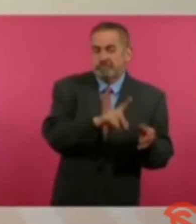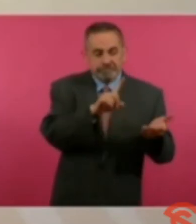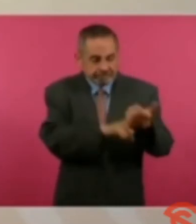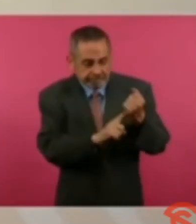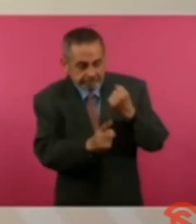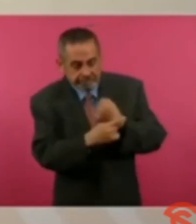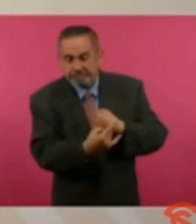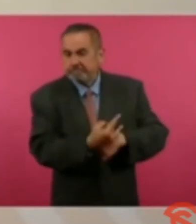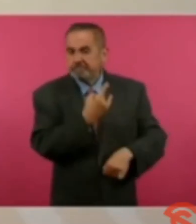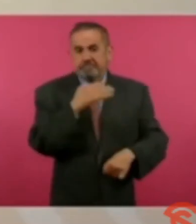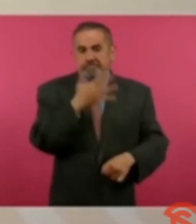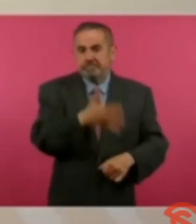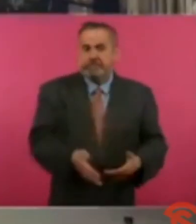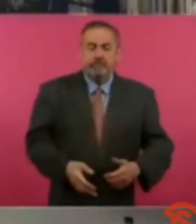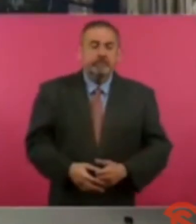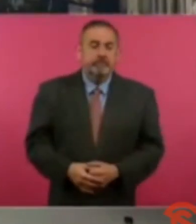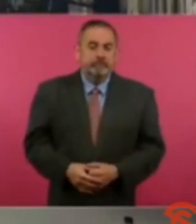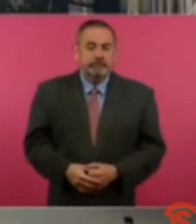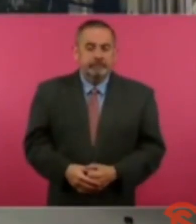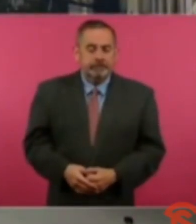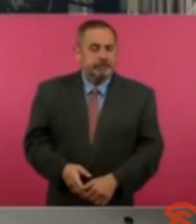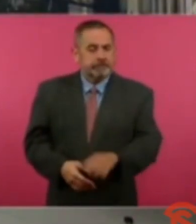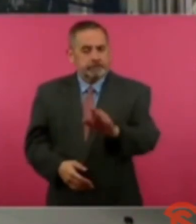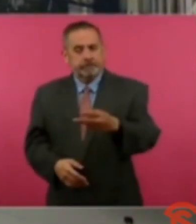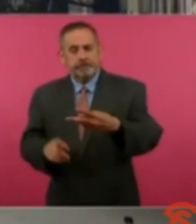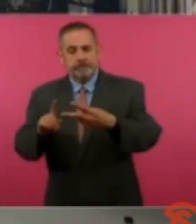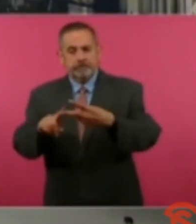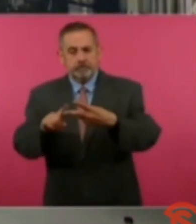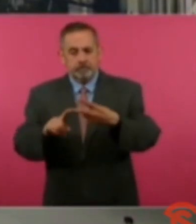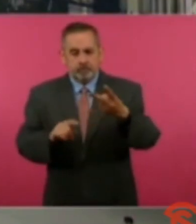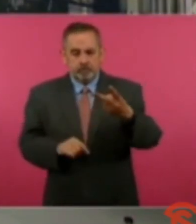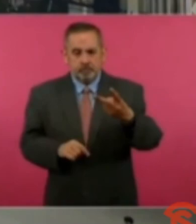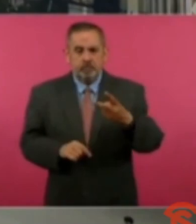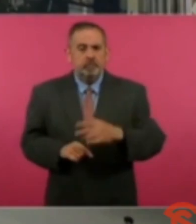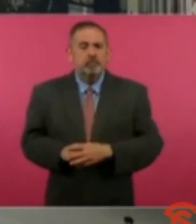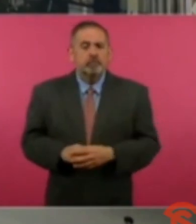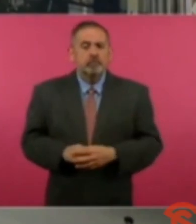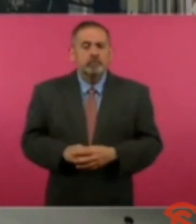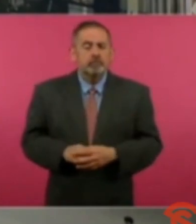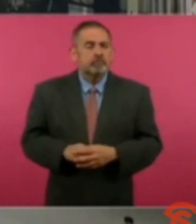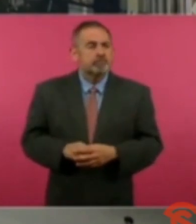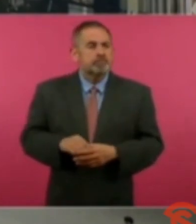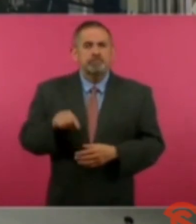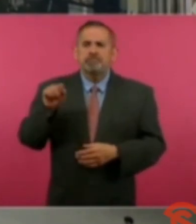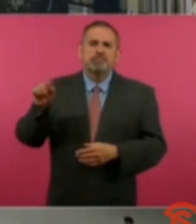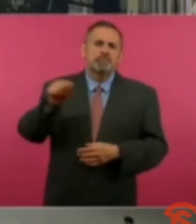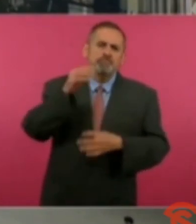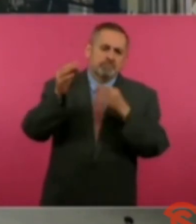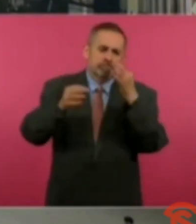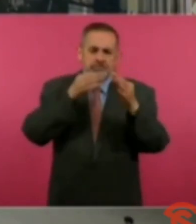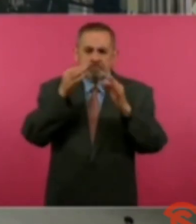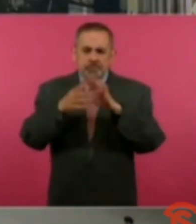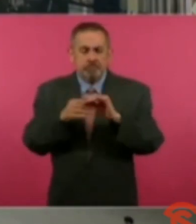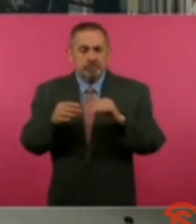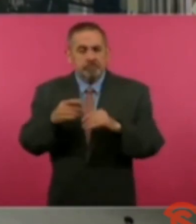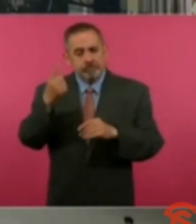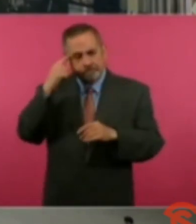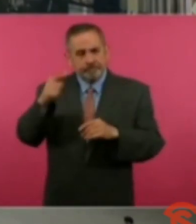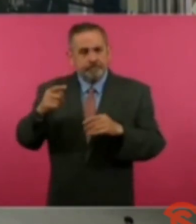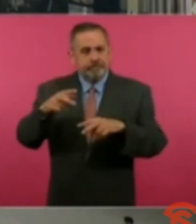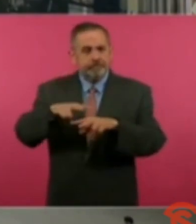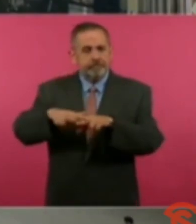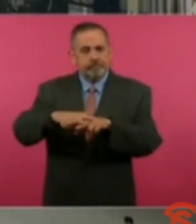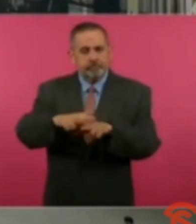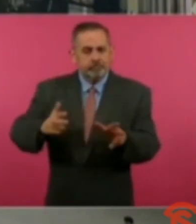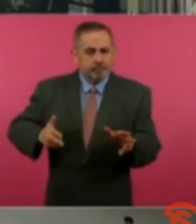Muy bien, presidente. Como segundo tema, presidente, muchos expuestos sobre el rescate de los ferrocarriles de pasajeros.